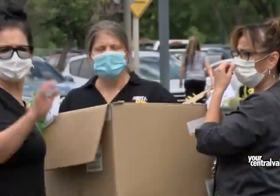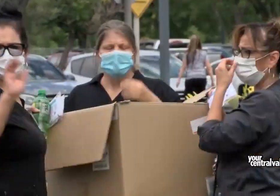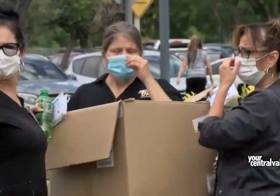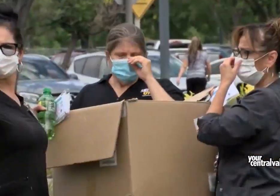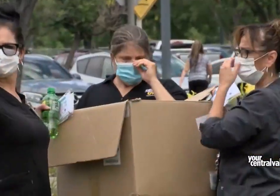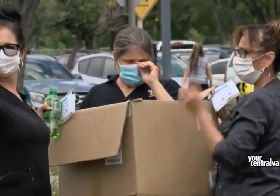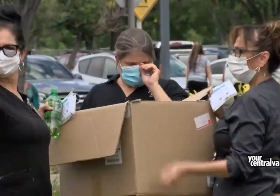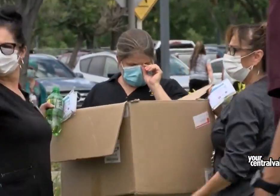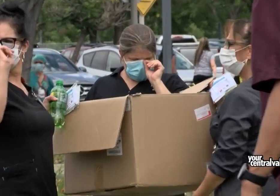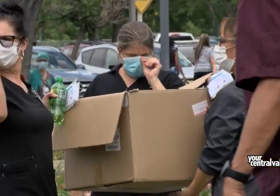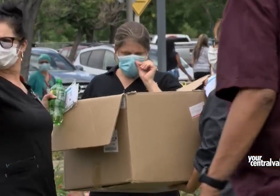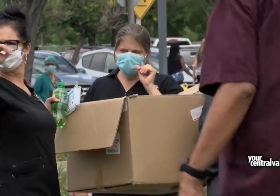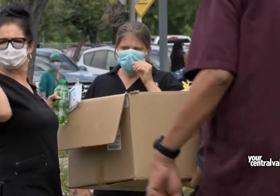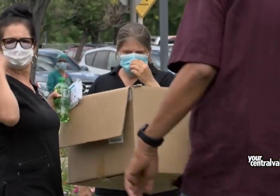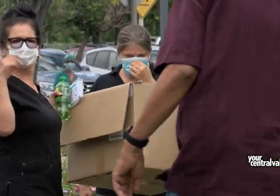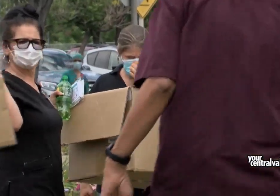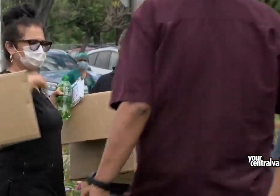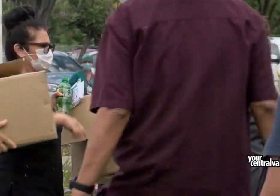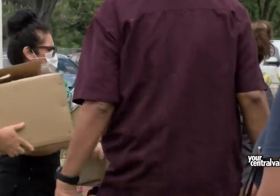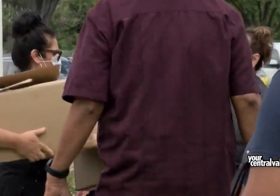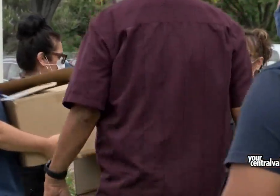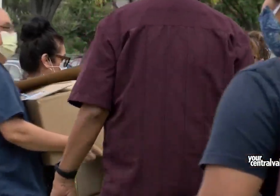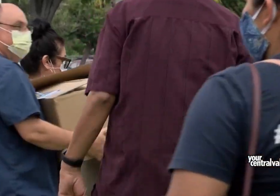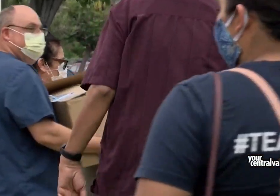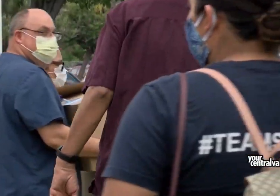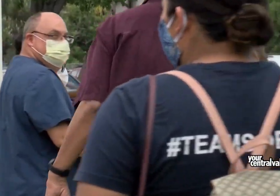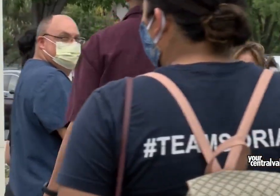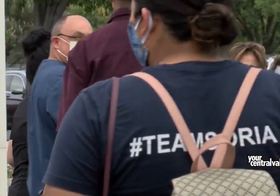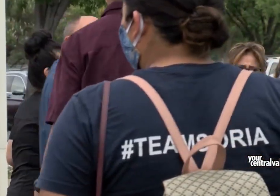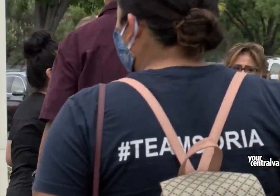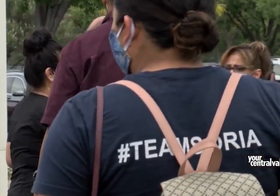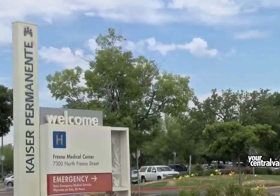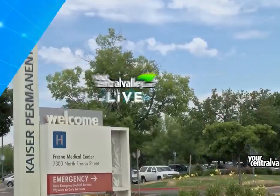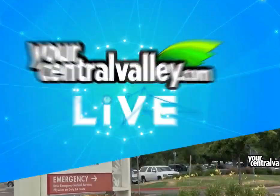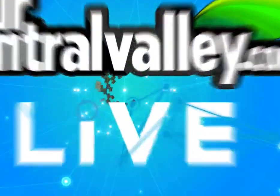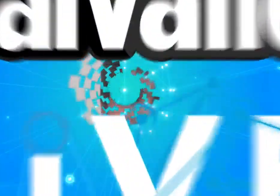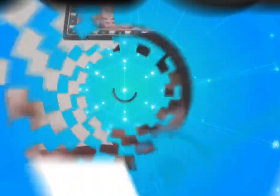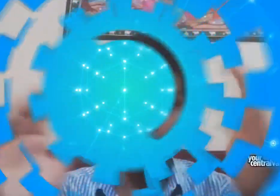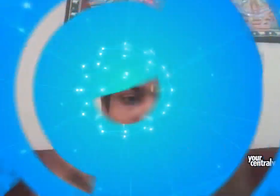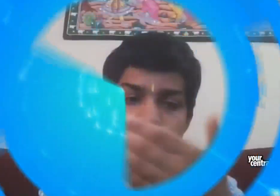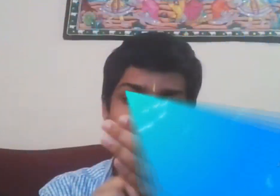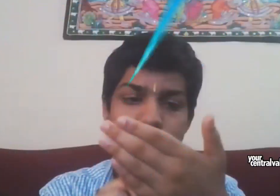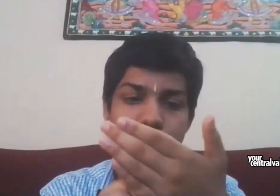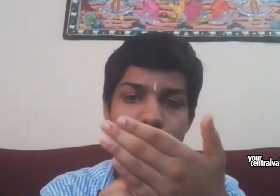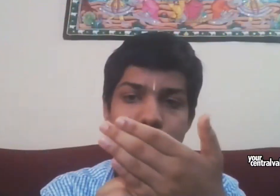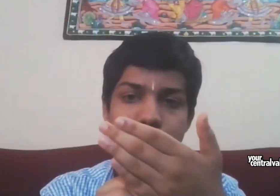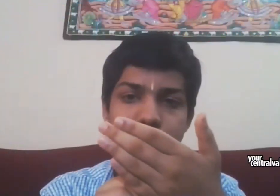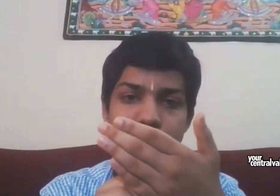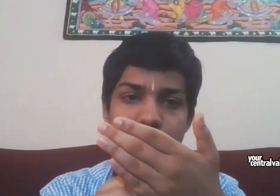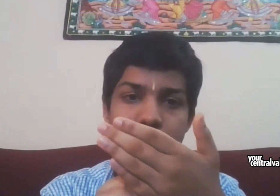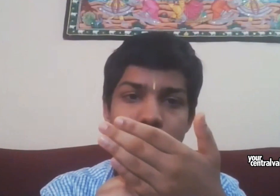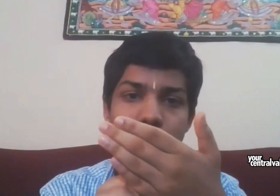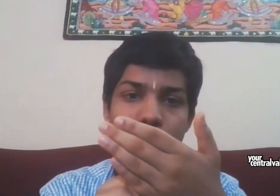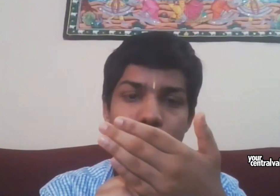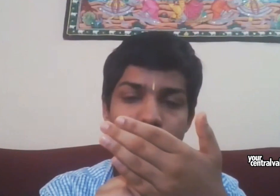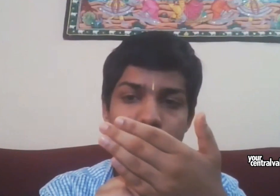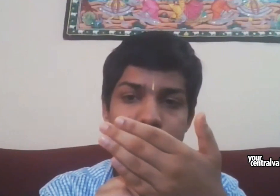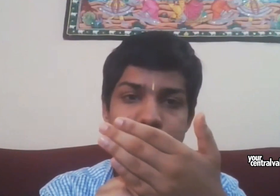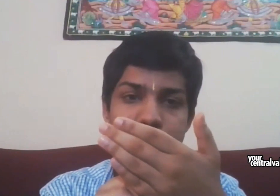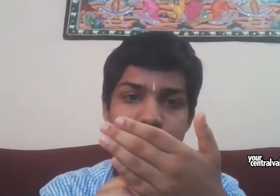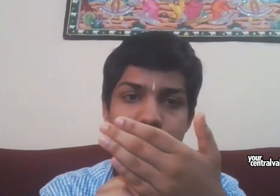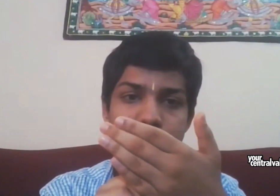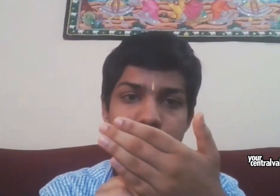protegernos. Miles de máscaras fueron donados a los trabajadores. Okay,